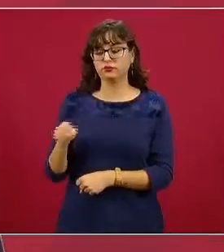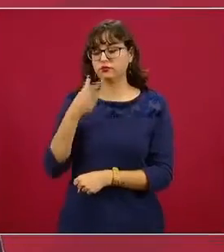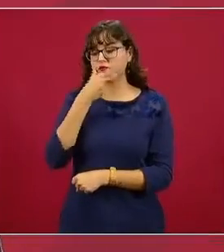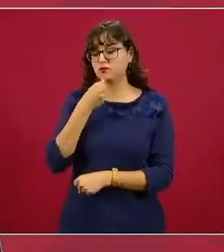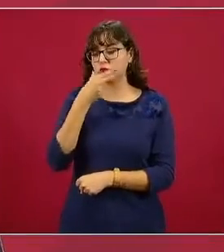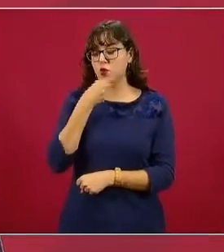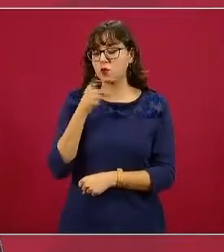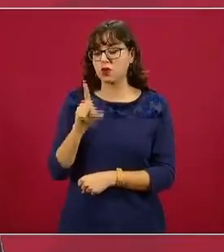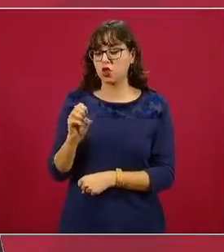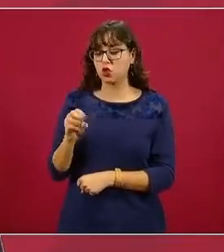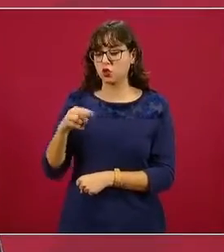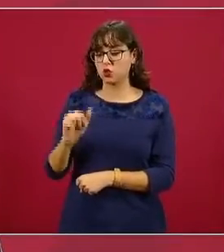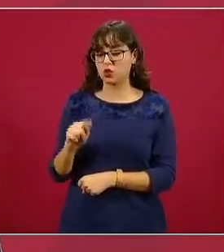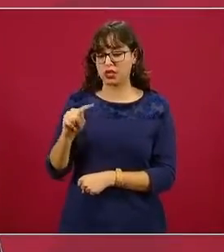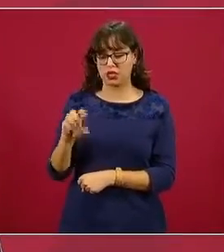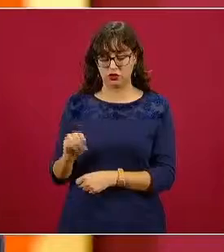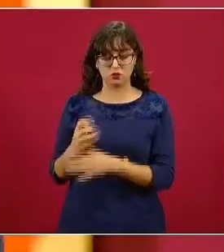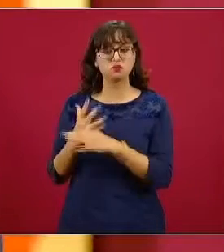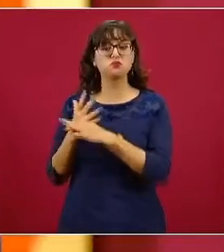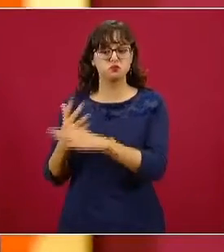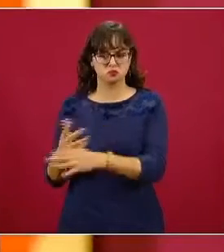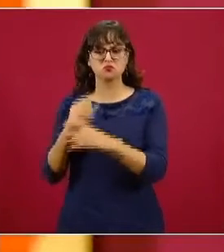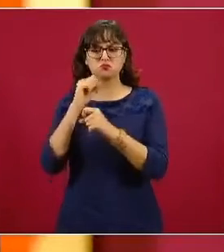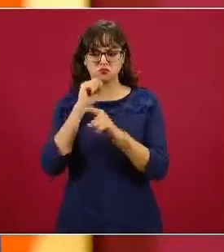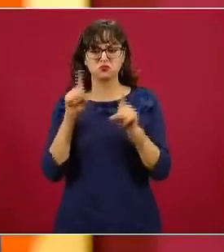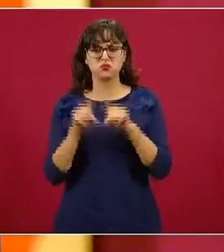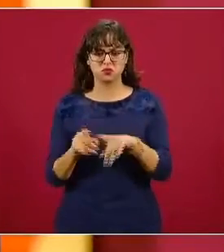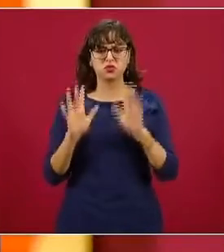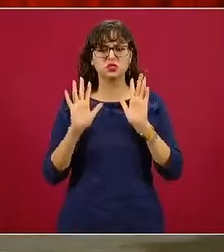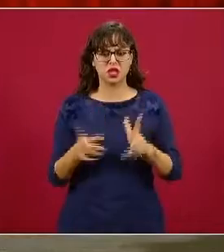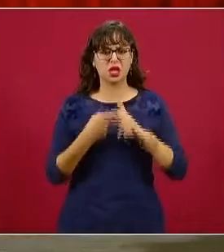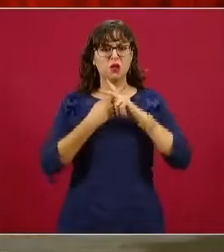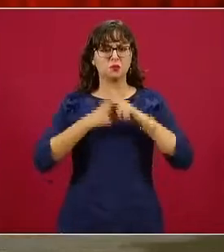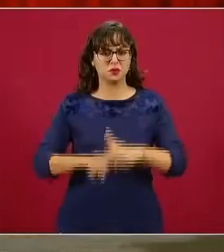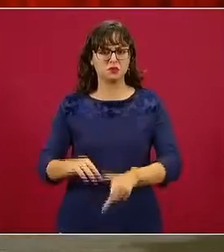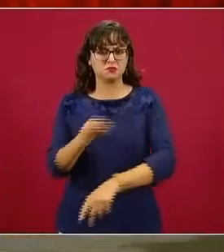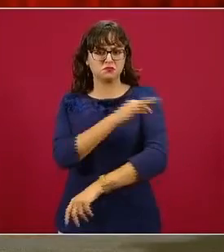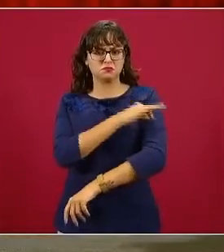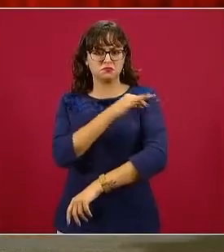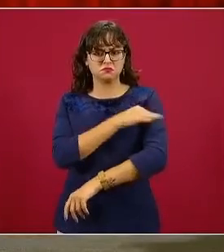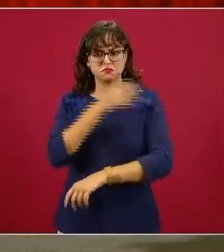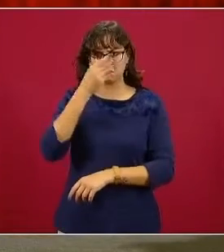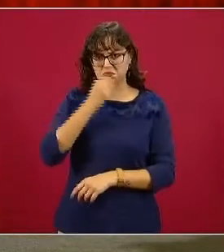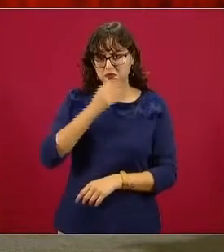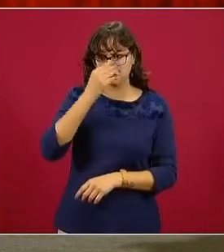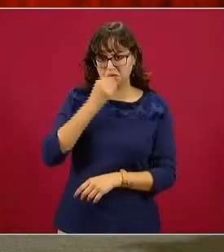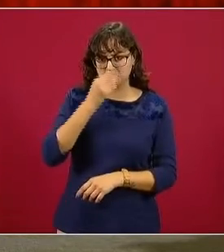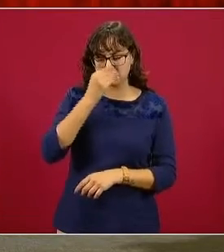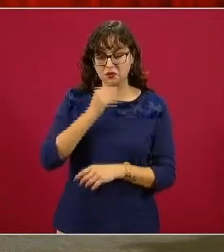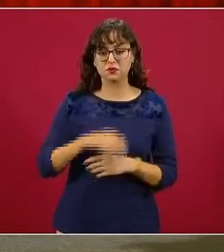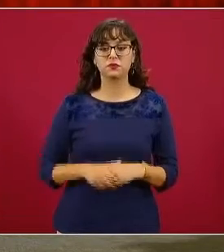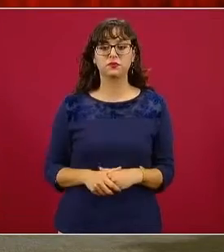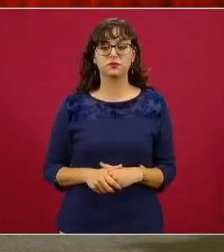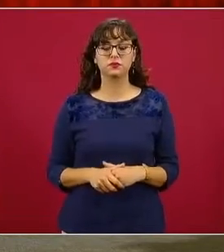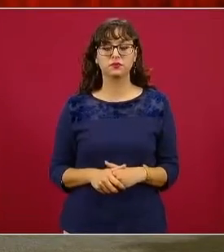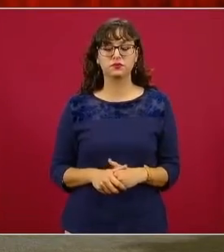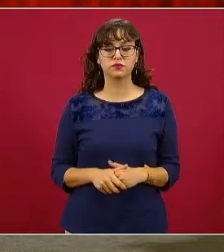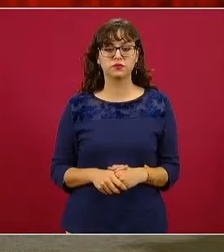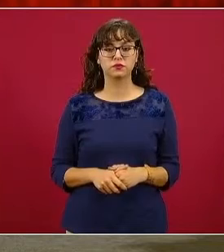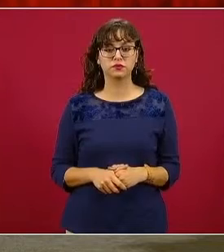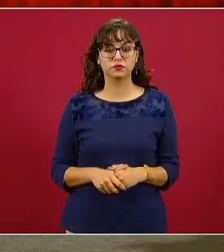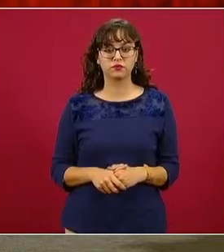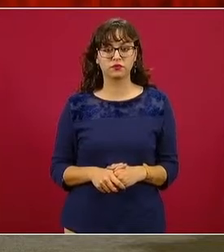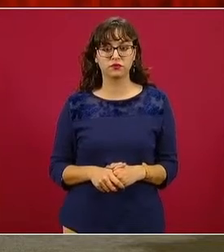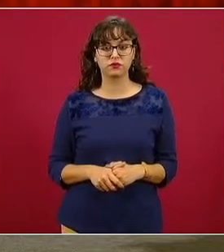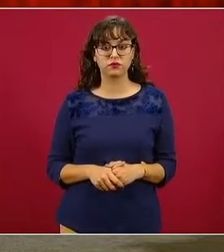Casas, había comentado también públicamente sobre el inicio de la vacunación contra influenza. La vacunación se